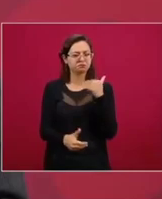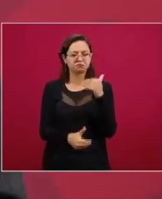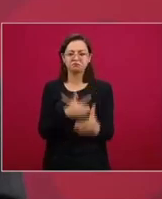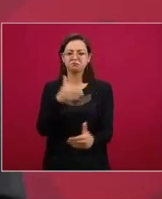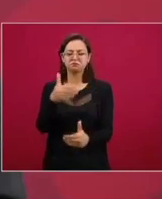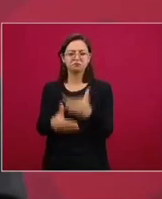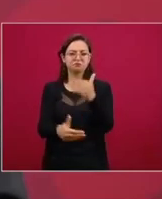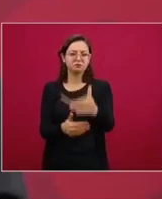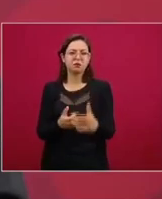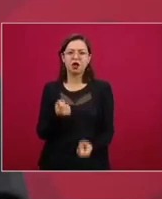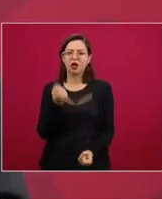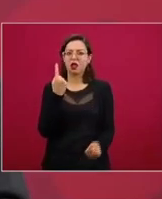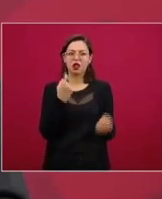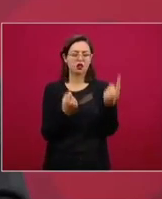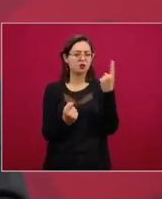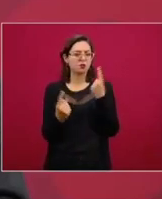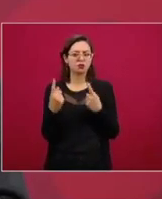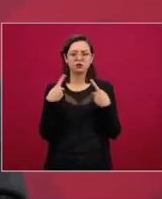no